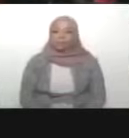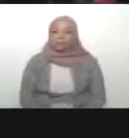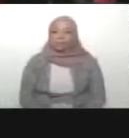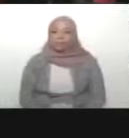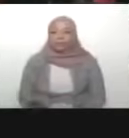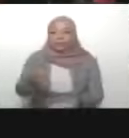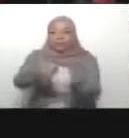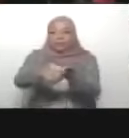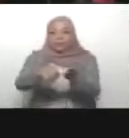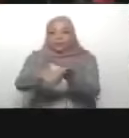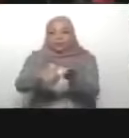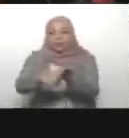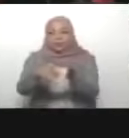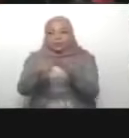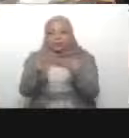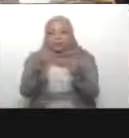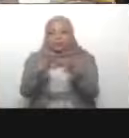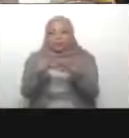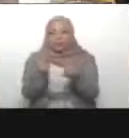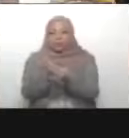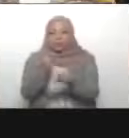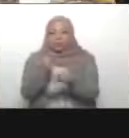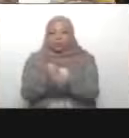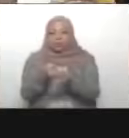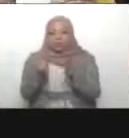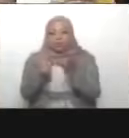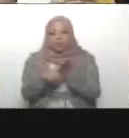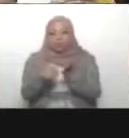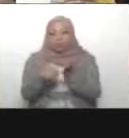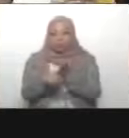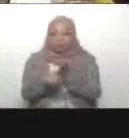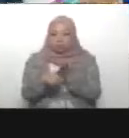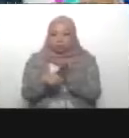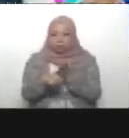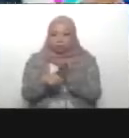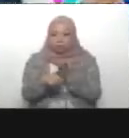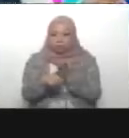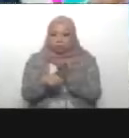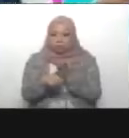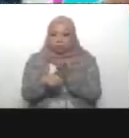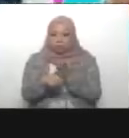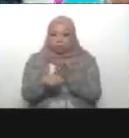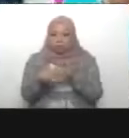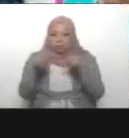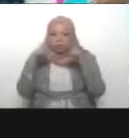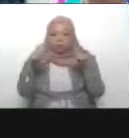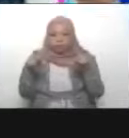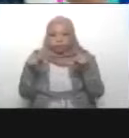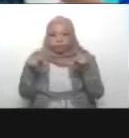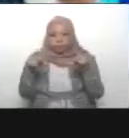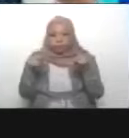Cédula, hermano. La cédula. Mire lo gordo que estaba aquí.